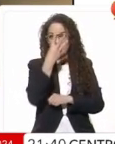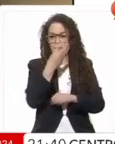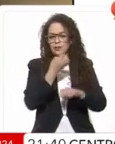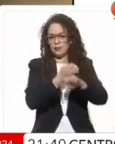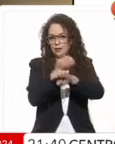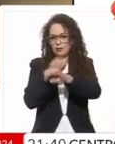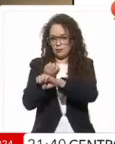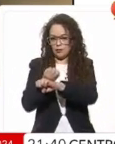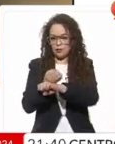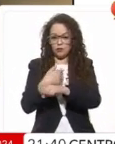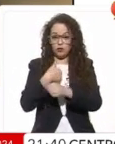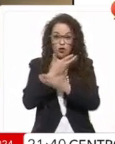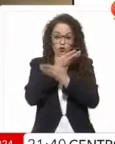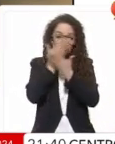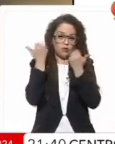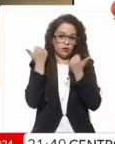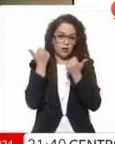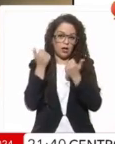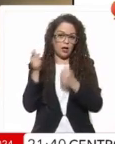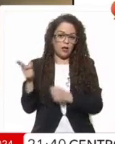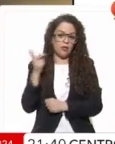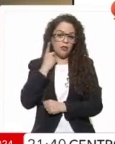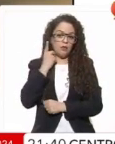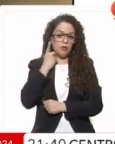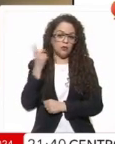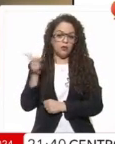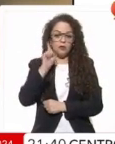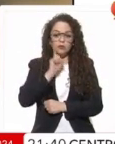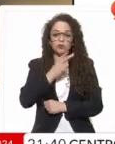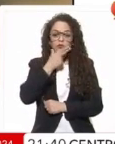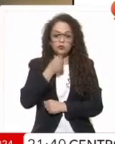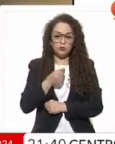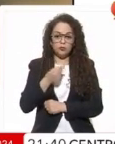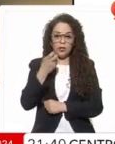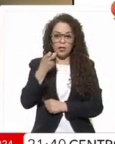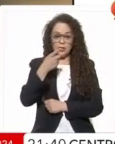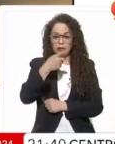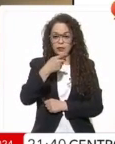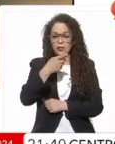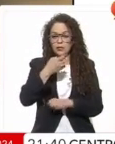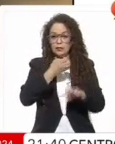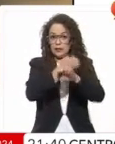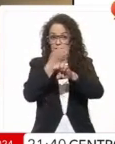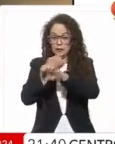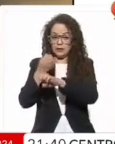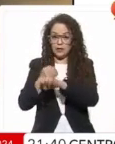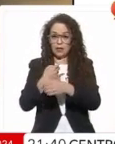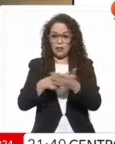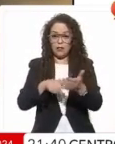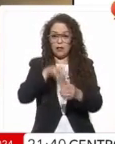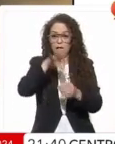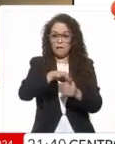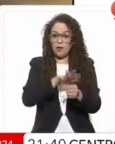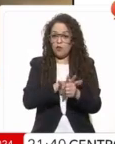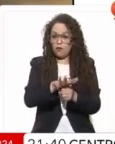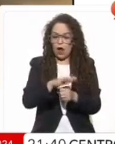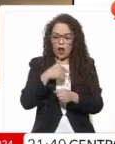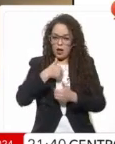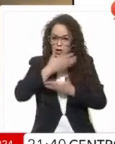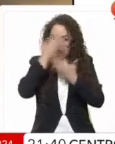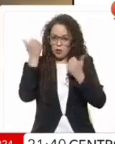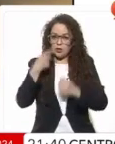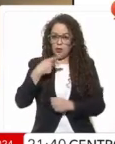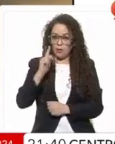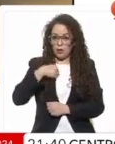voto de los diputados o las diputadas en estos congresos estatales, pero lo que sí puedo pensar es que se